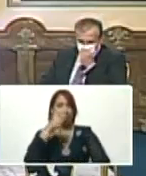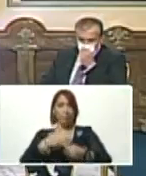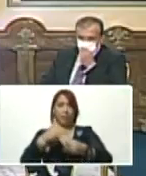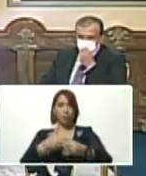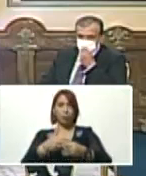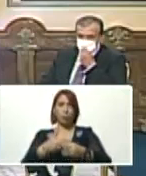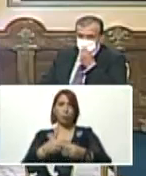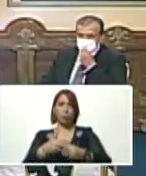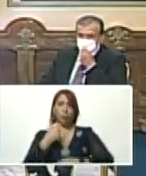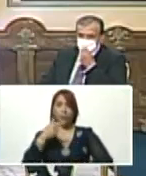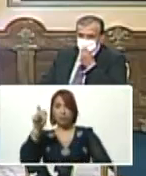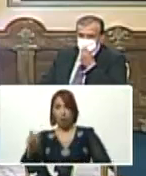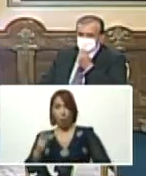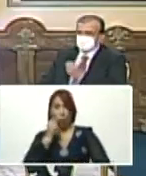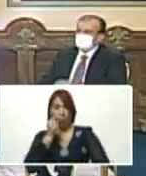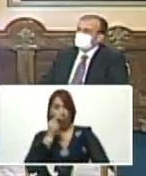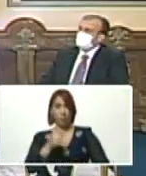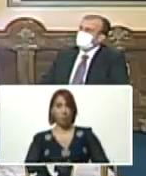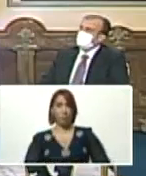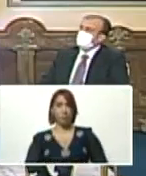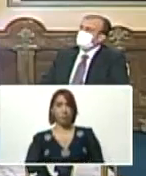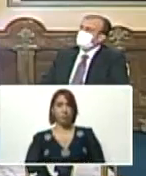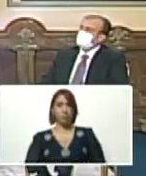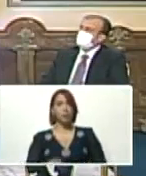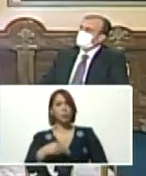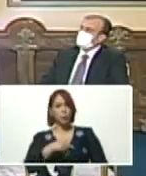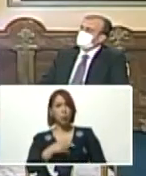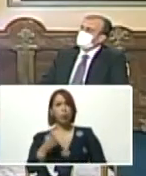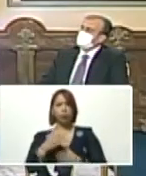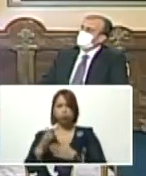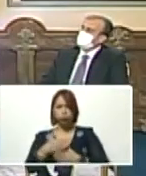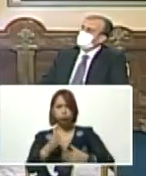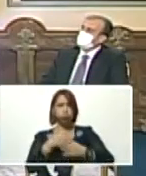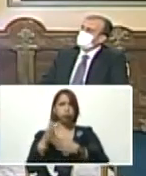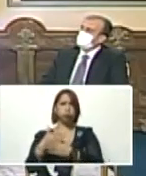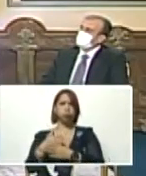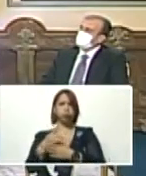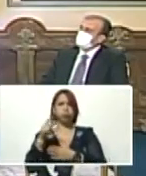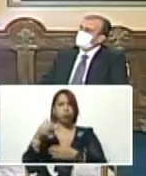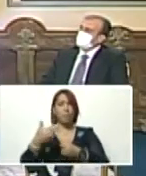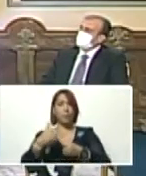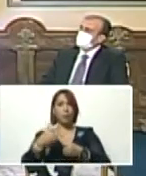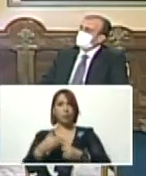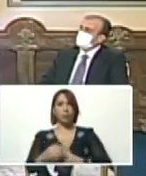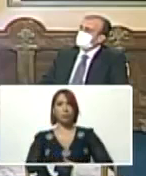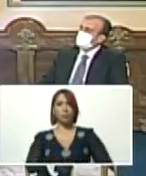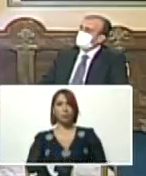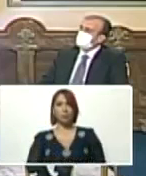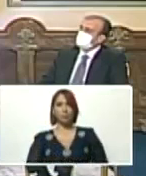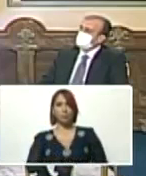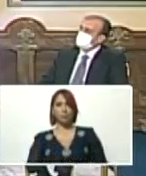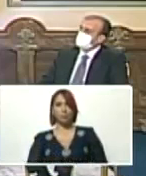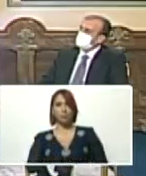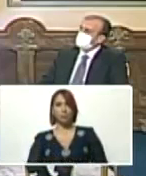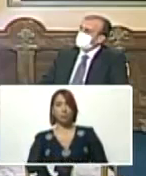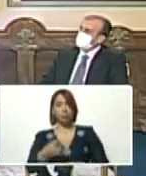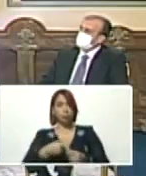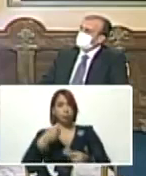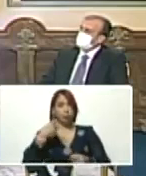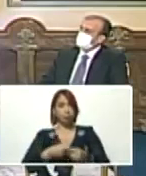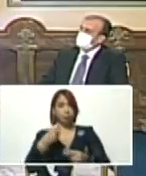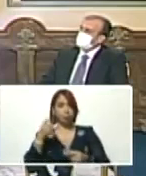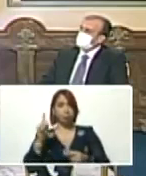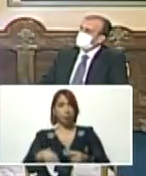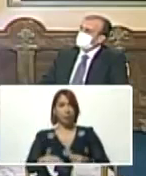decía Barquindo. Y nosotros compartimos el petróleo, el gas,